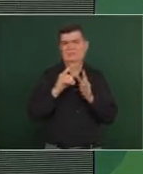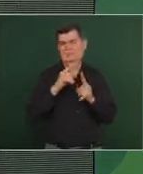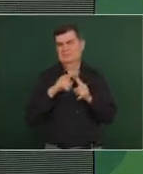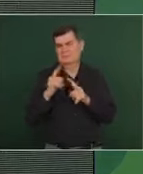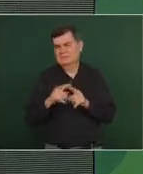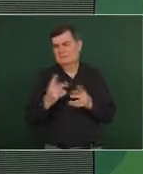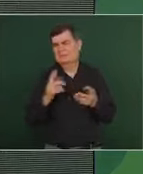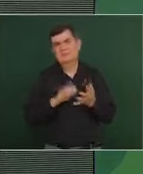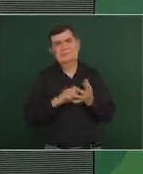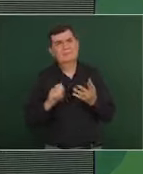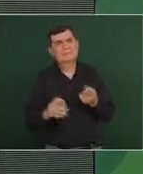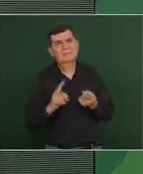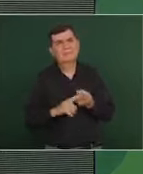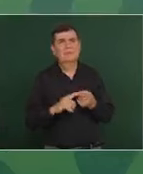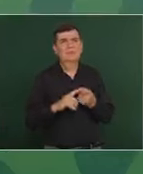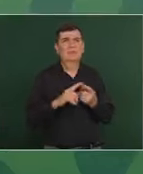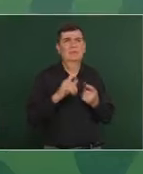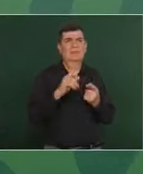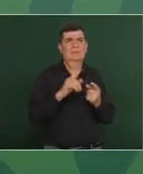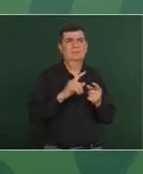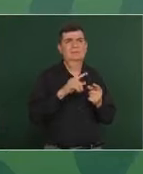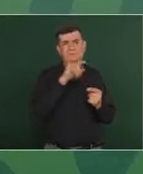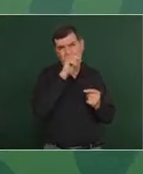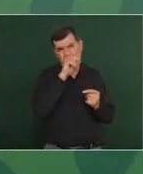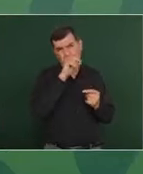como Twitter,